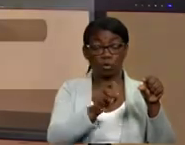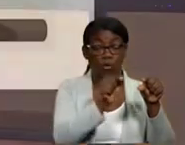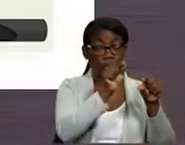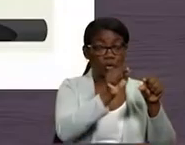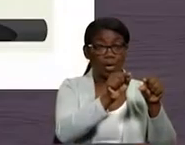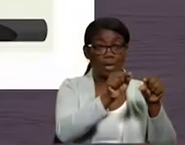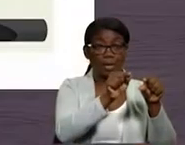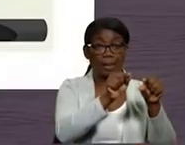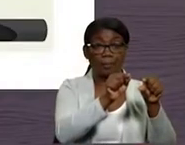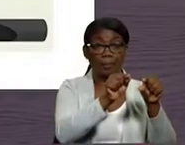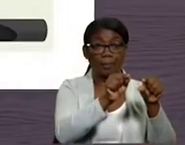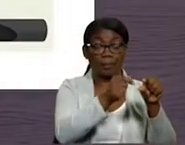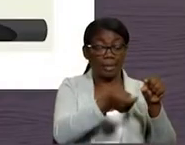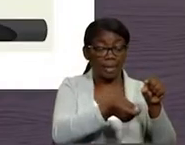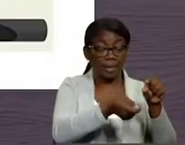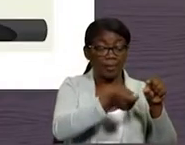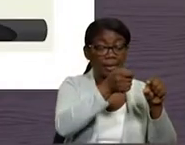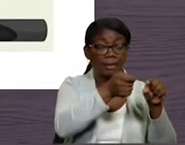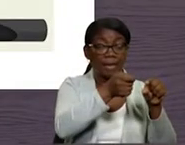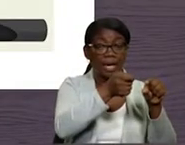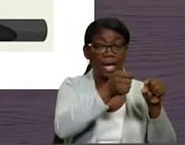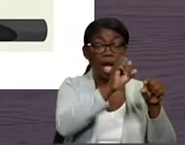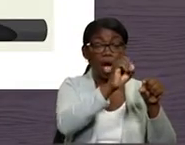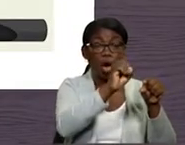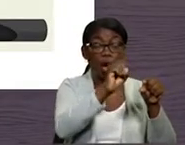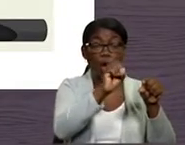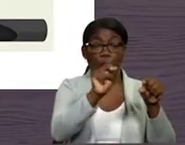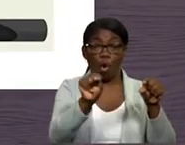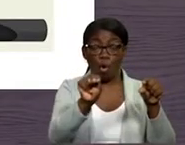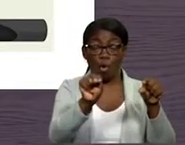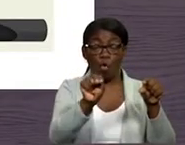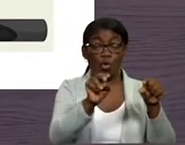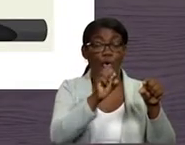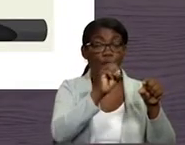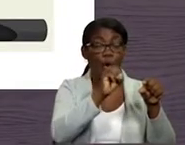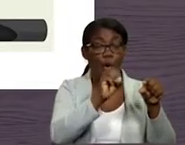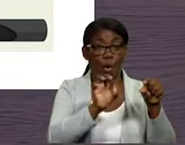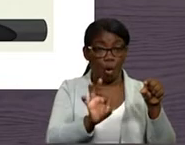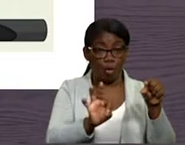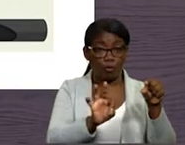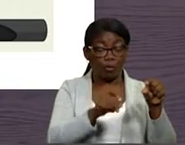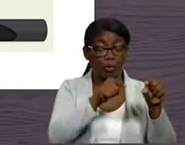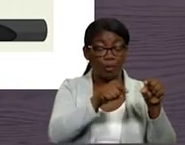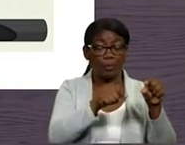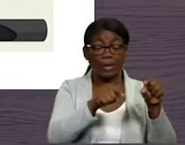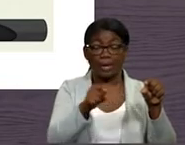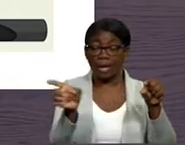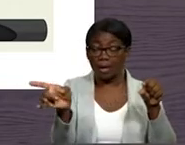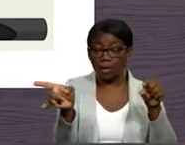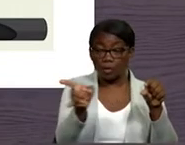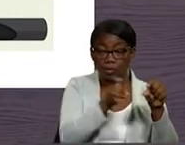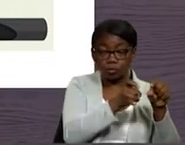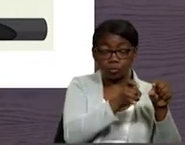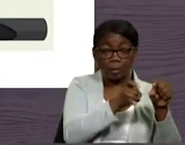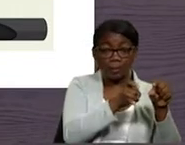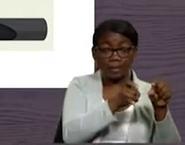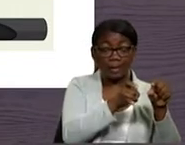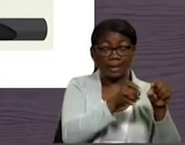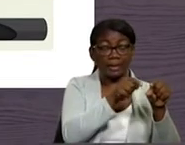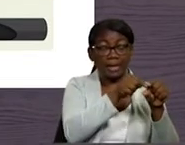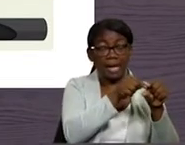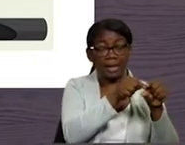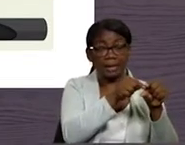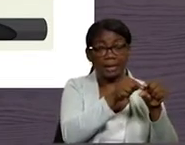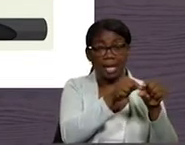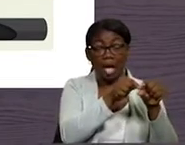activan mecánicamente, como lo dije anteriormente, para los efectos de permitir cerrar el circuito y que